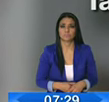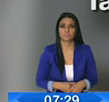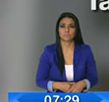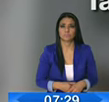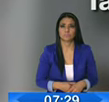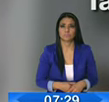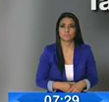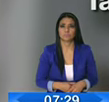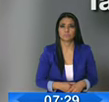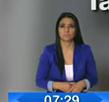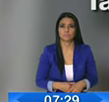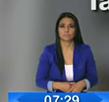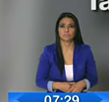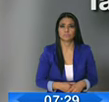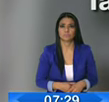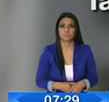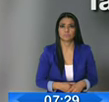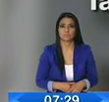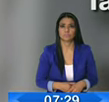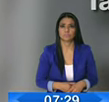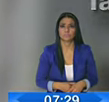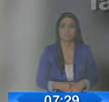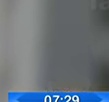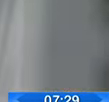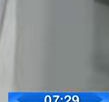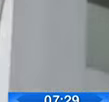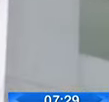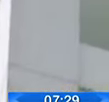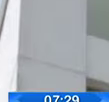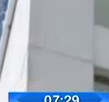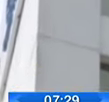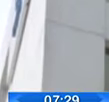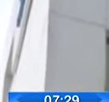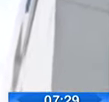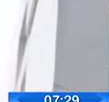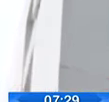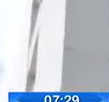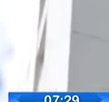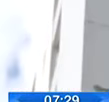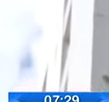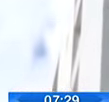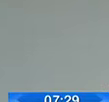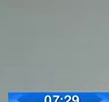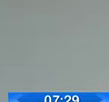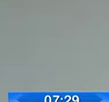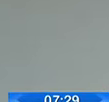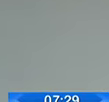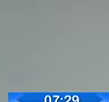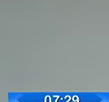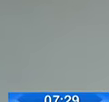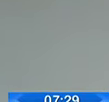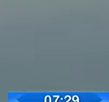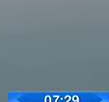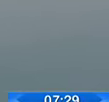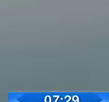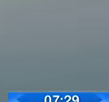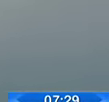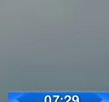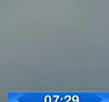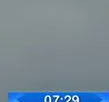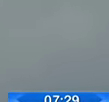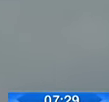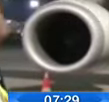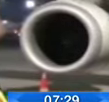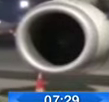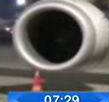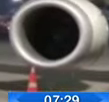flota petrolera ecuatoriana tame y otras que desde diciembre del 2015 están bajo la administración de la empresa coordinadora de